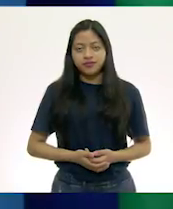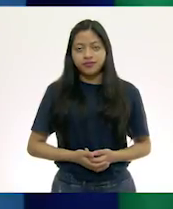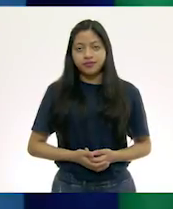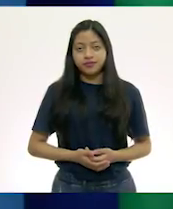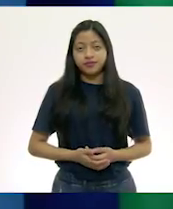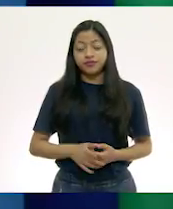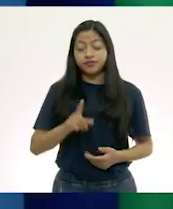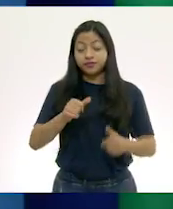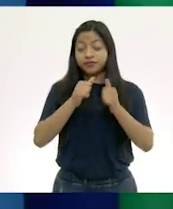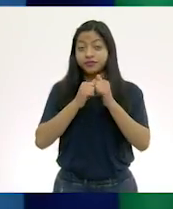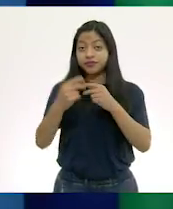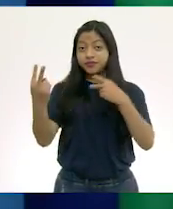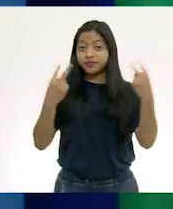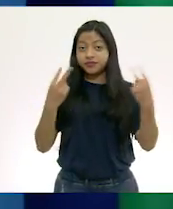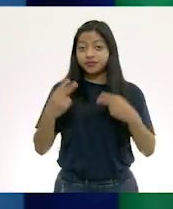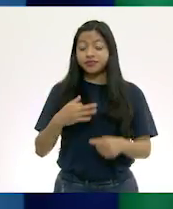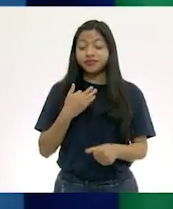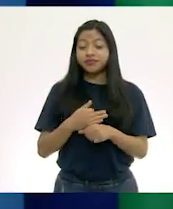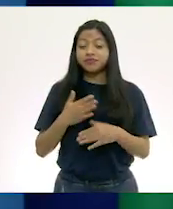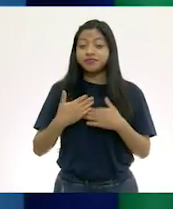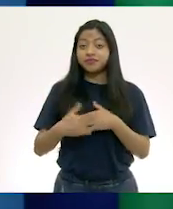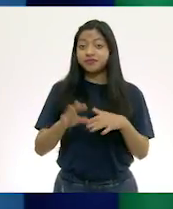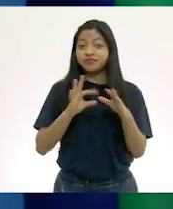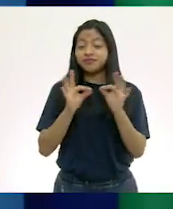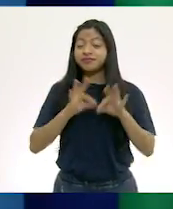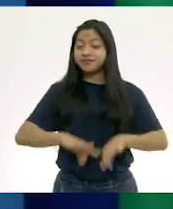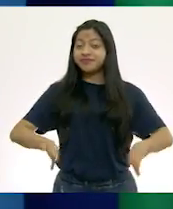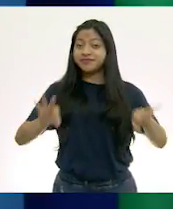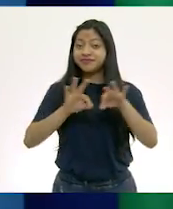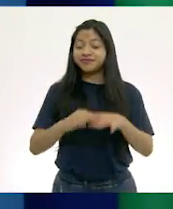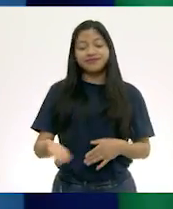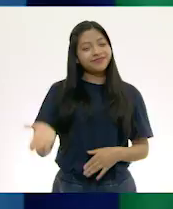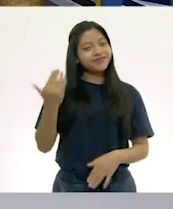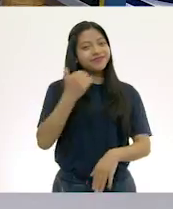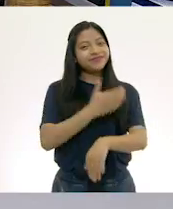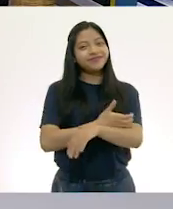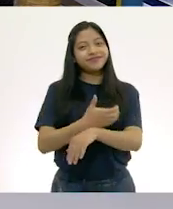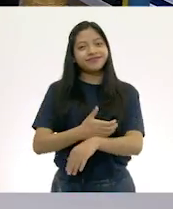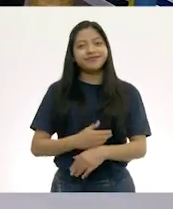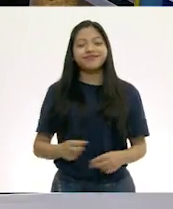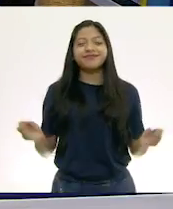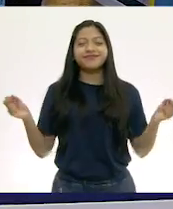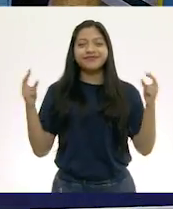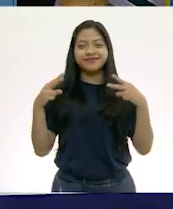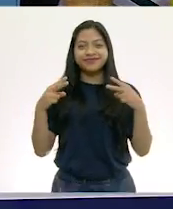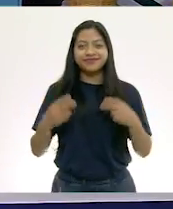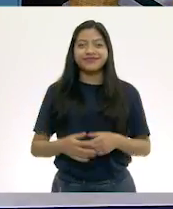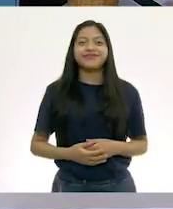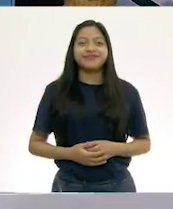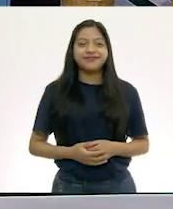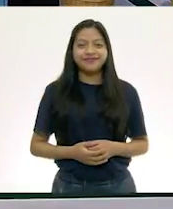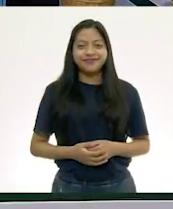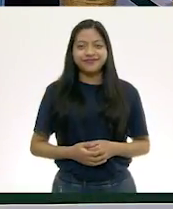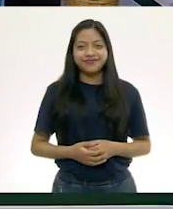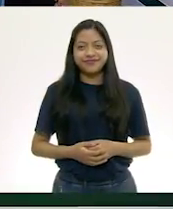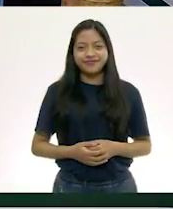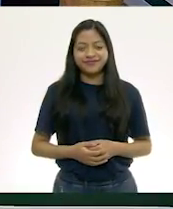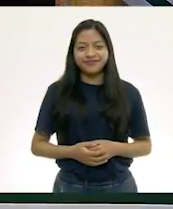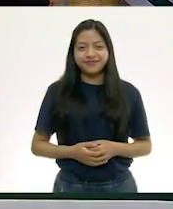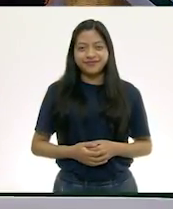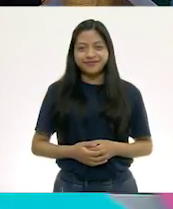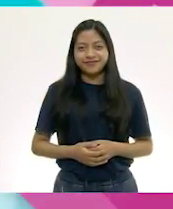No se muevan de su lugar, tenemos algo muy importante para ustedes. Acompáñenos. Nos vemos.